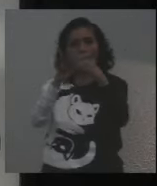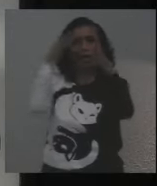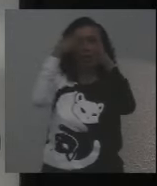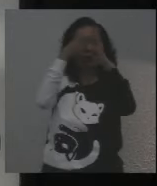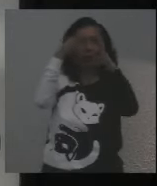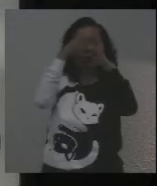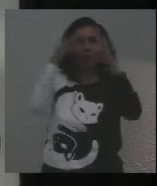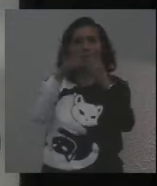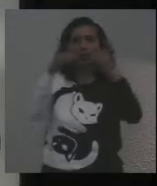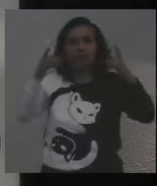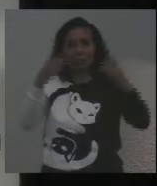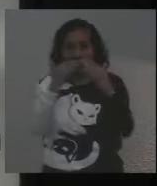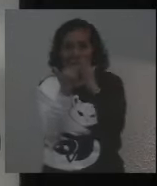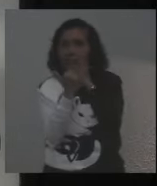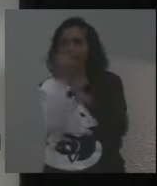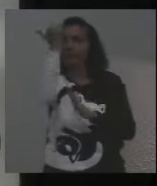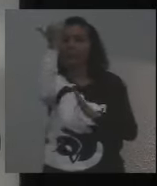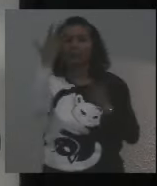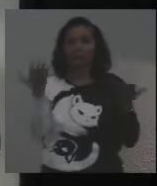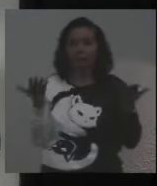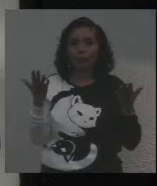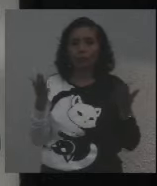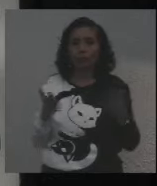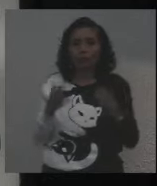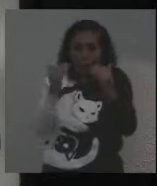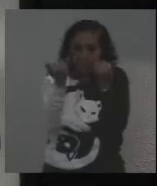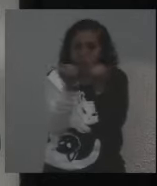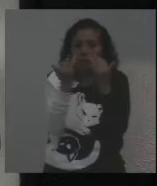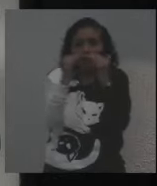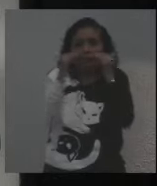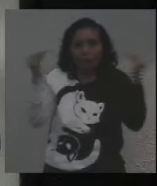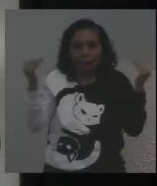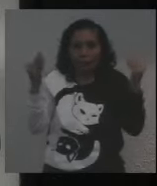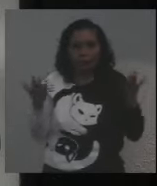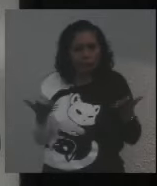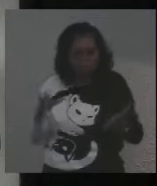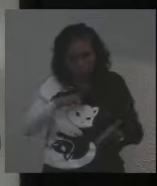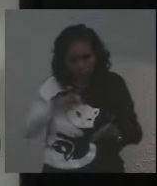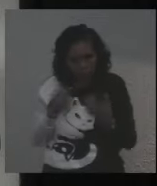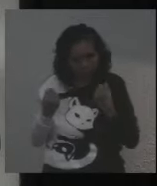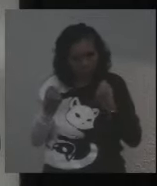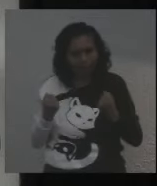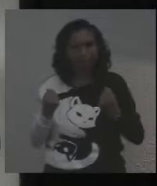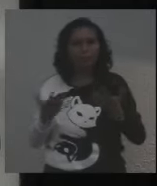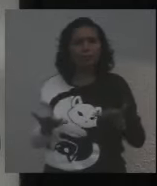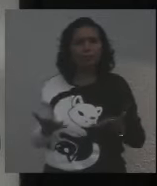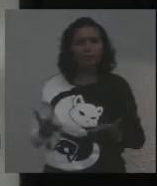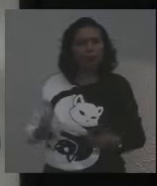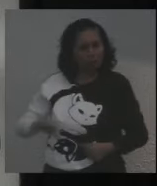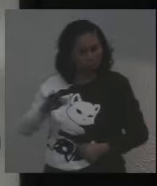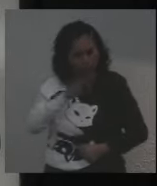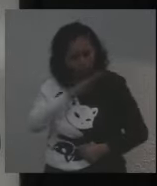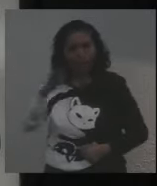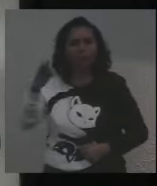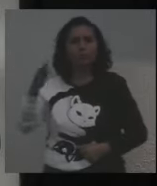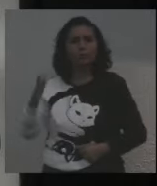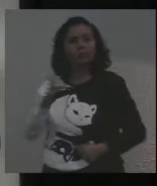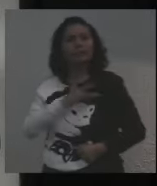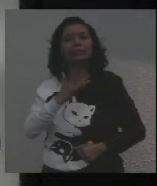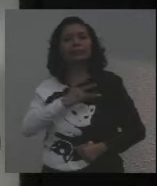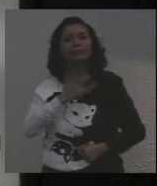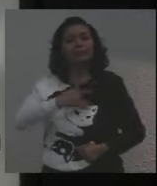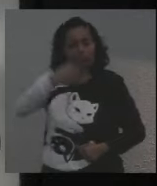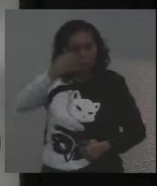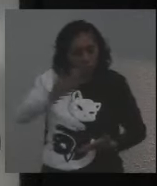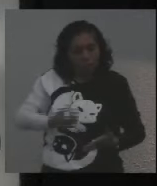crecimiento en en el objetivo común de la equidad tenemos la fuerza tenemos el coraje tenemos el sentimiento y la